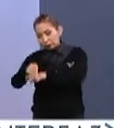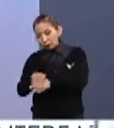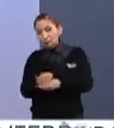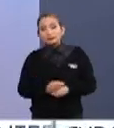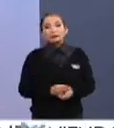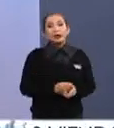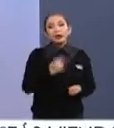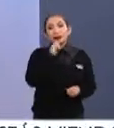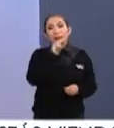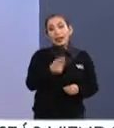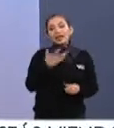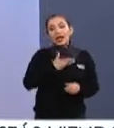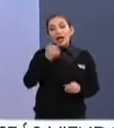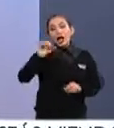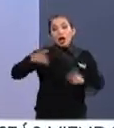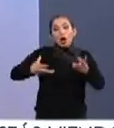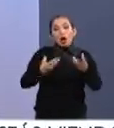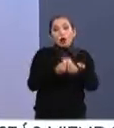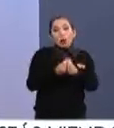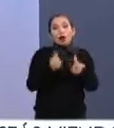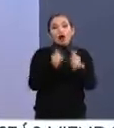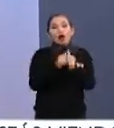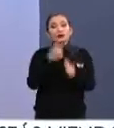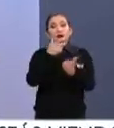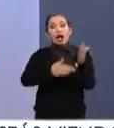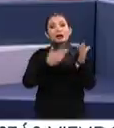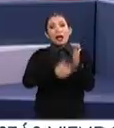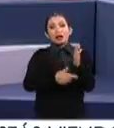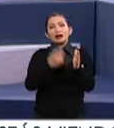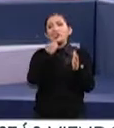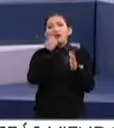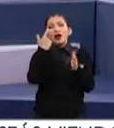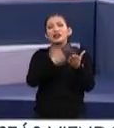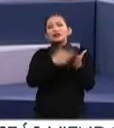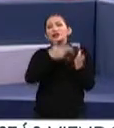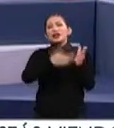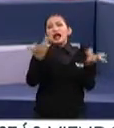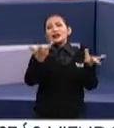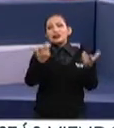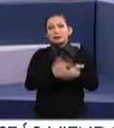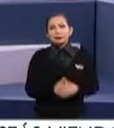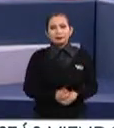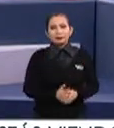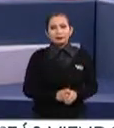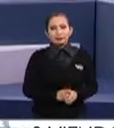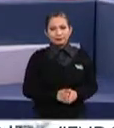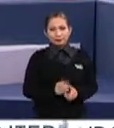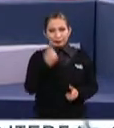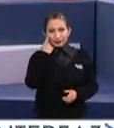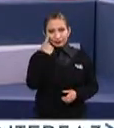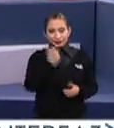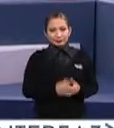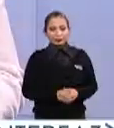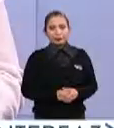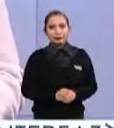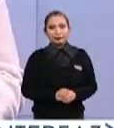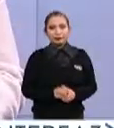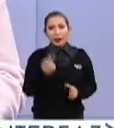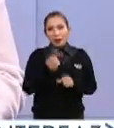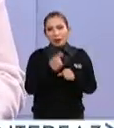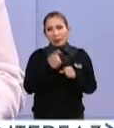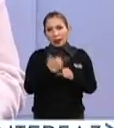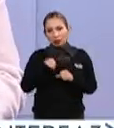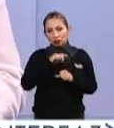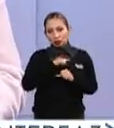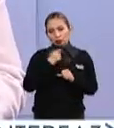además vienen acompañados de un taller en el cual, pues cuéntanos, ¿qué hacen en ese taller primero, Iván? Bueno, la primera noción